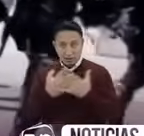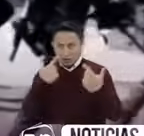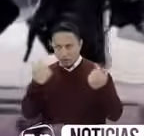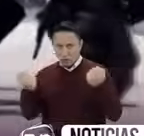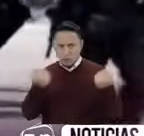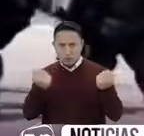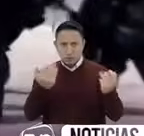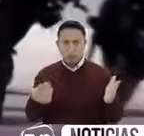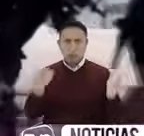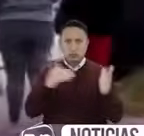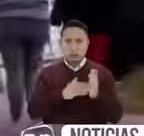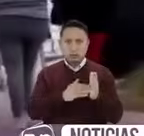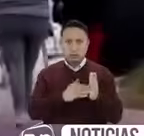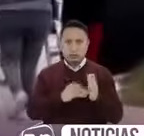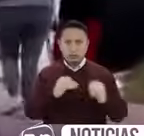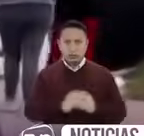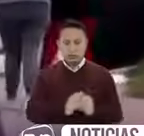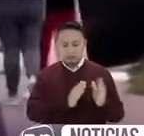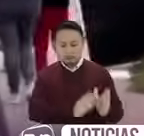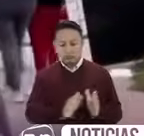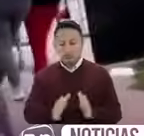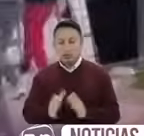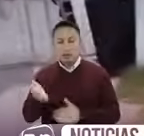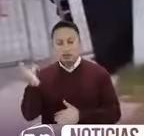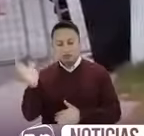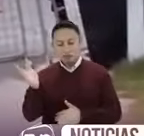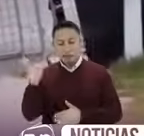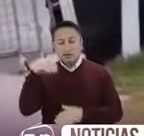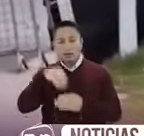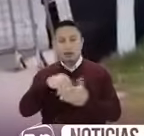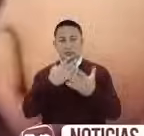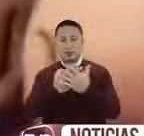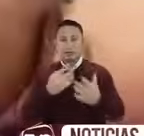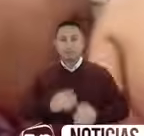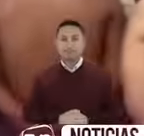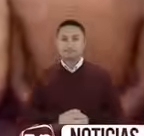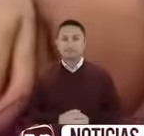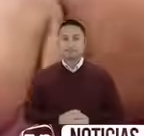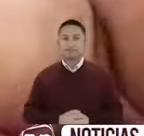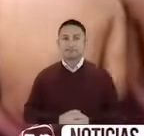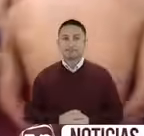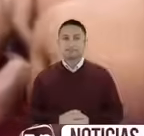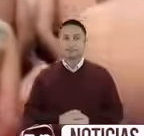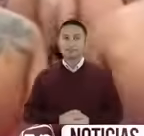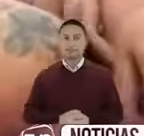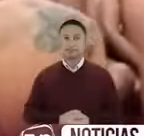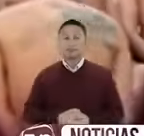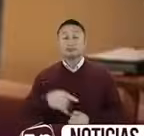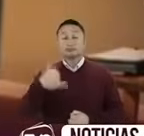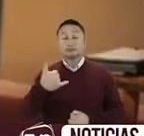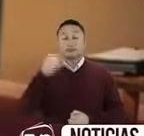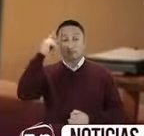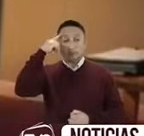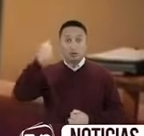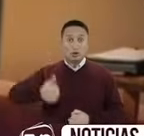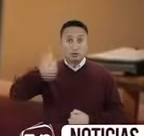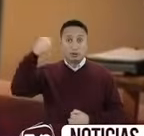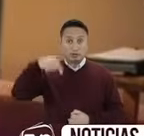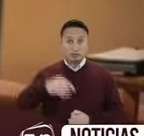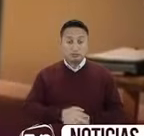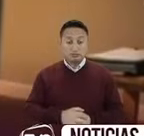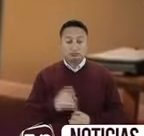colocar orden, disciplina dentro de estos centros carcelarios y retomar el control. Lo que tiene que hacer el gobierno necesariamente es